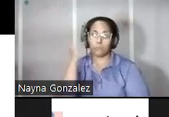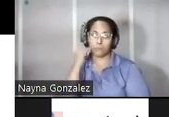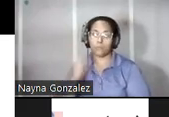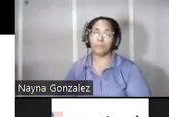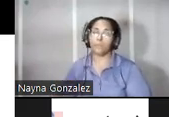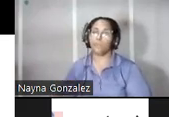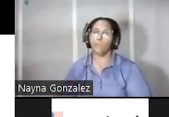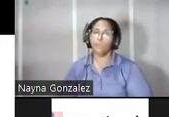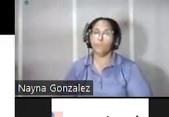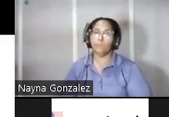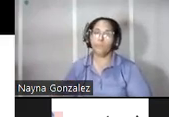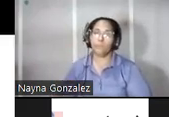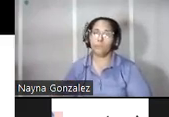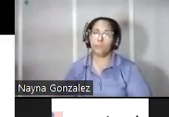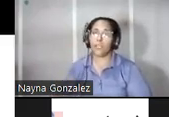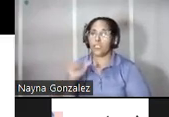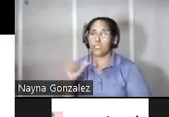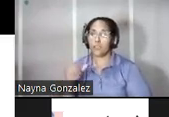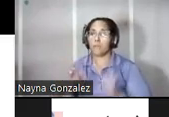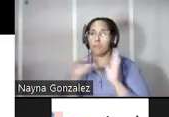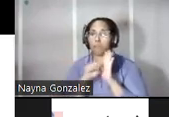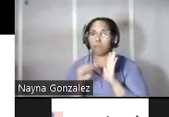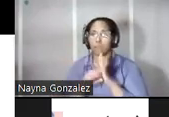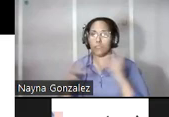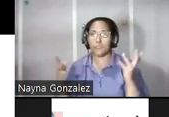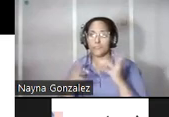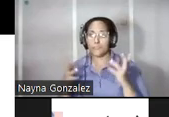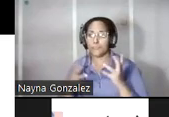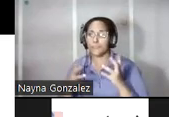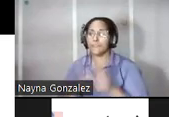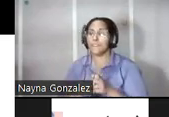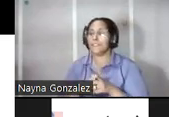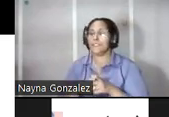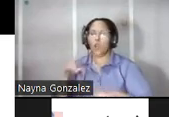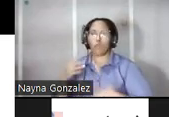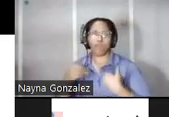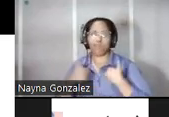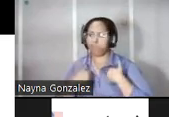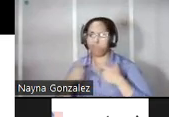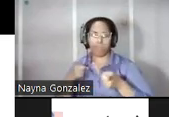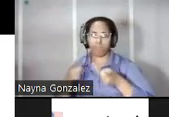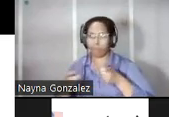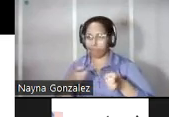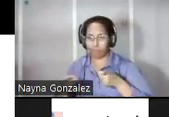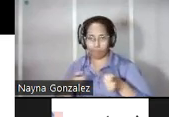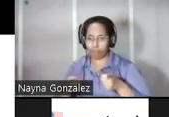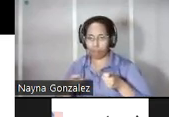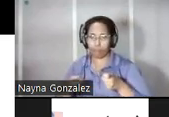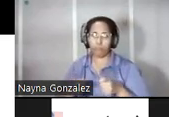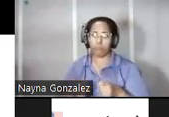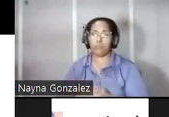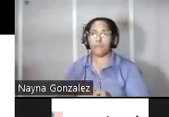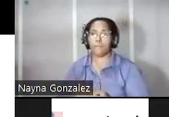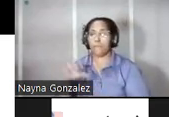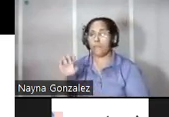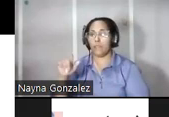condición, hace alusión a que la misma simboliza lo incontrolable, lo irreductible. En el